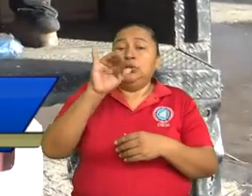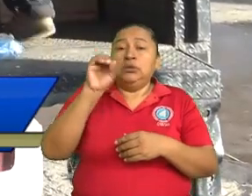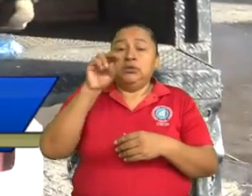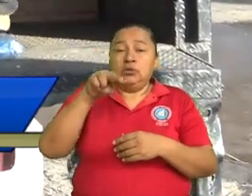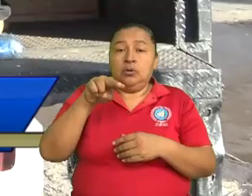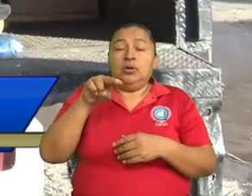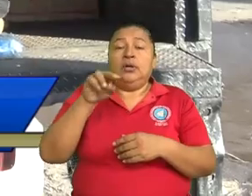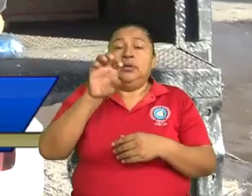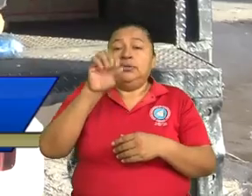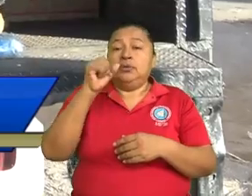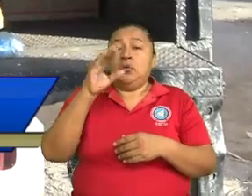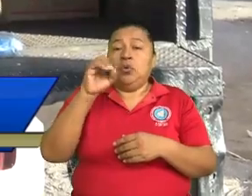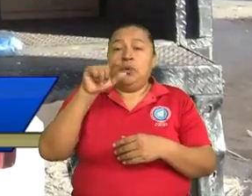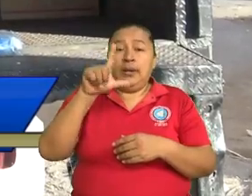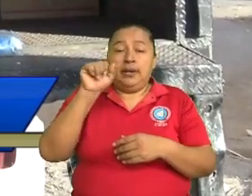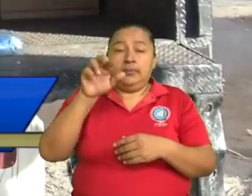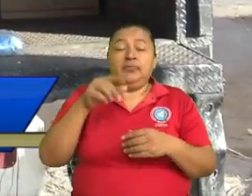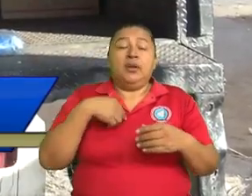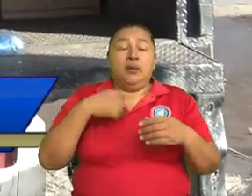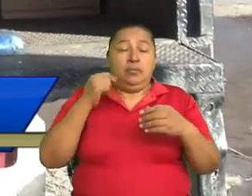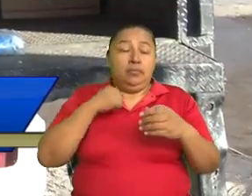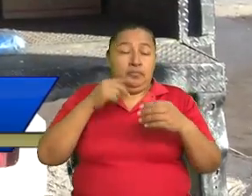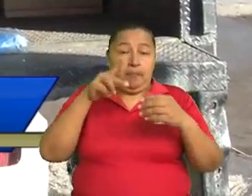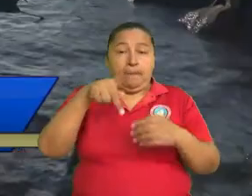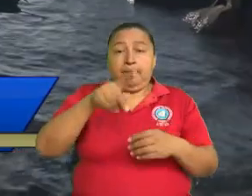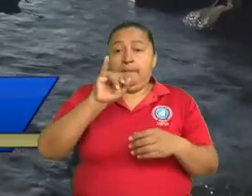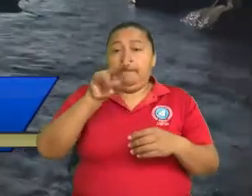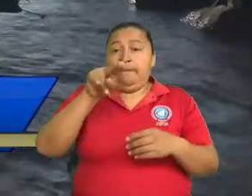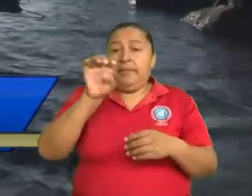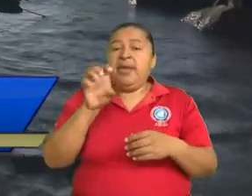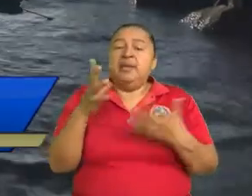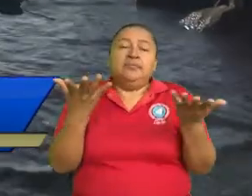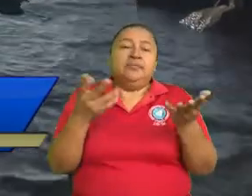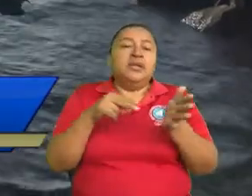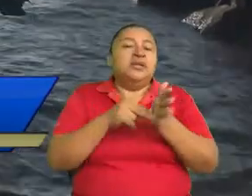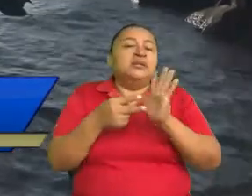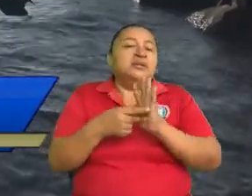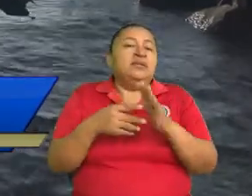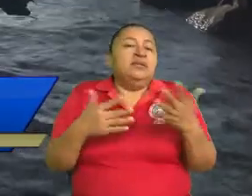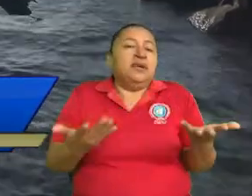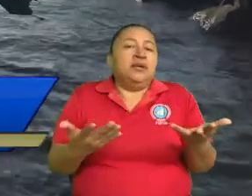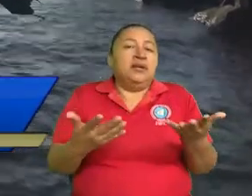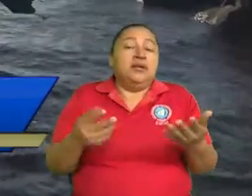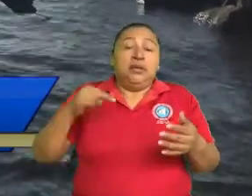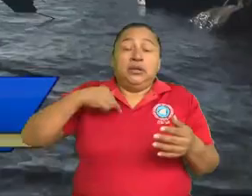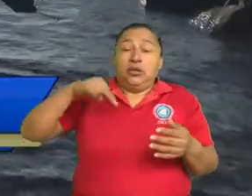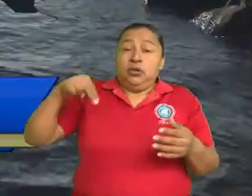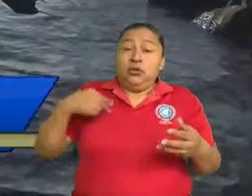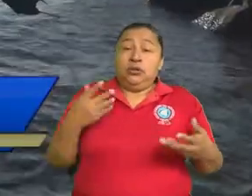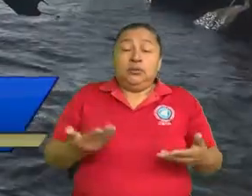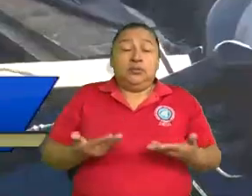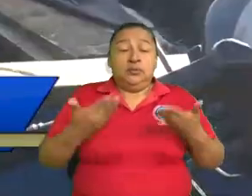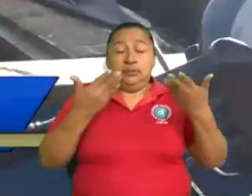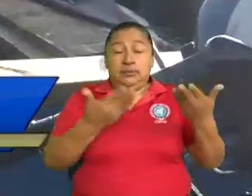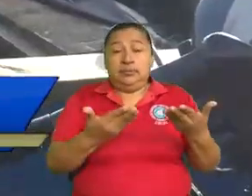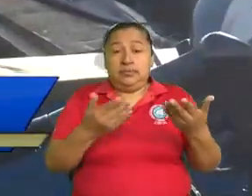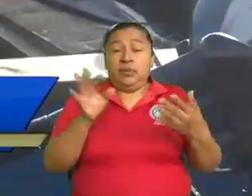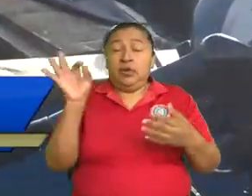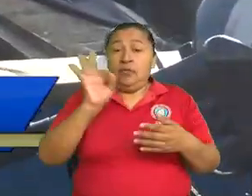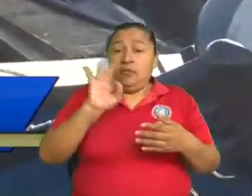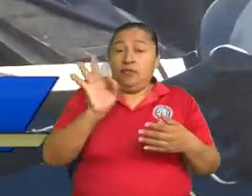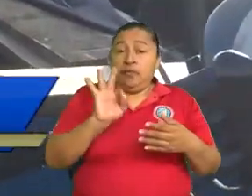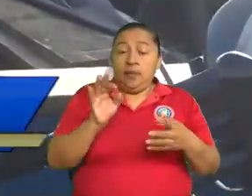llama PINE, claro. Programa Integral de Nutrición Escolar. ¿Qué implica este PINE? Implica que nosotros, además de,